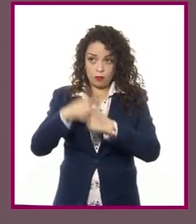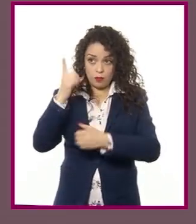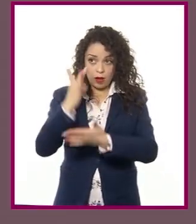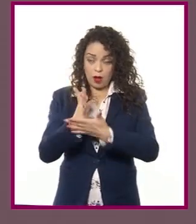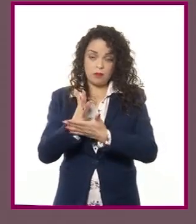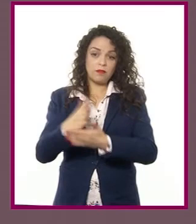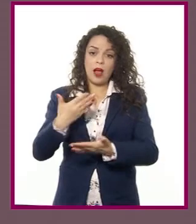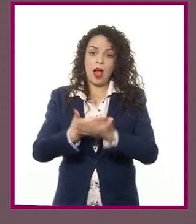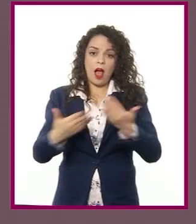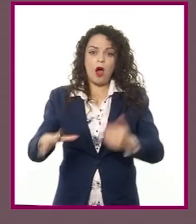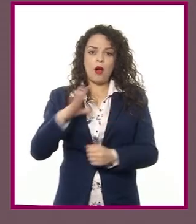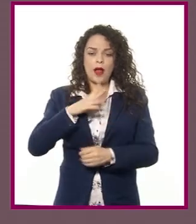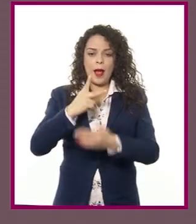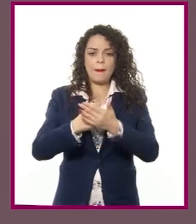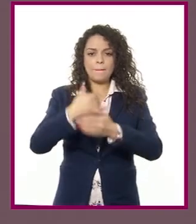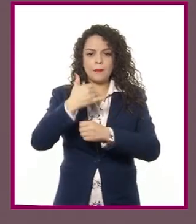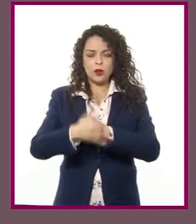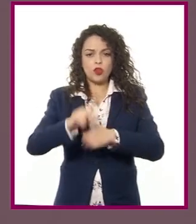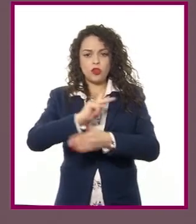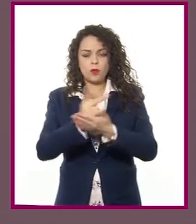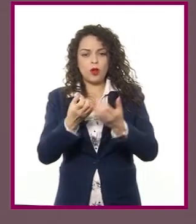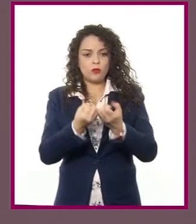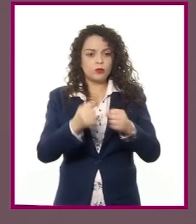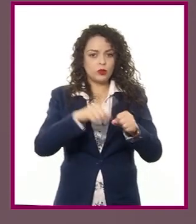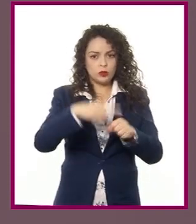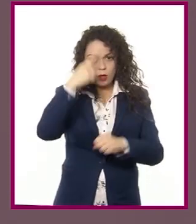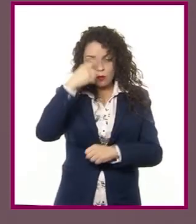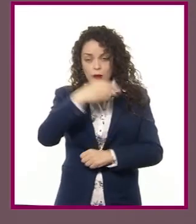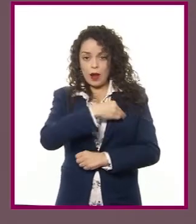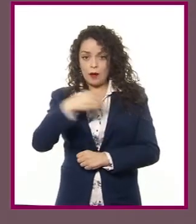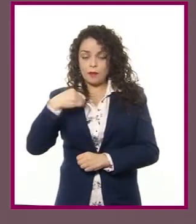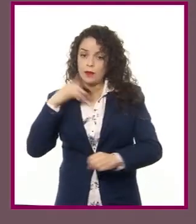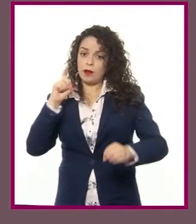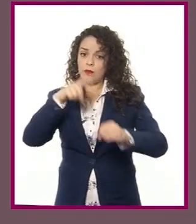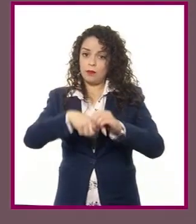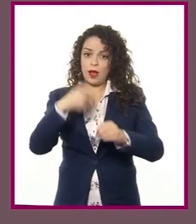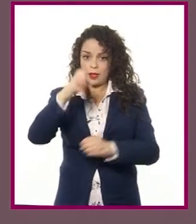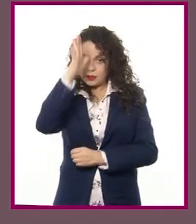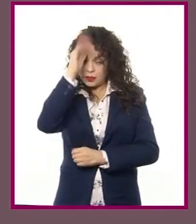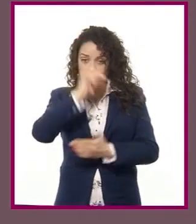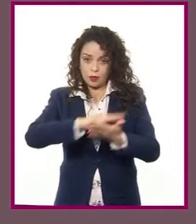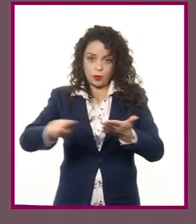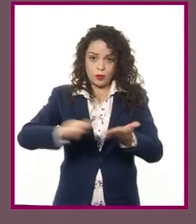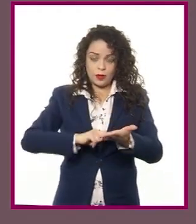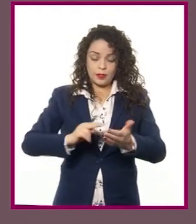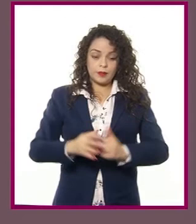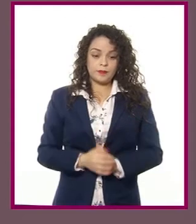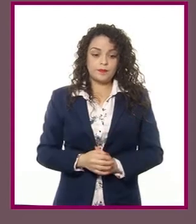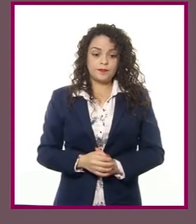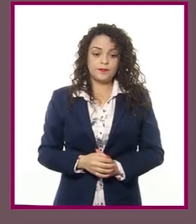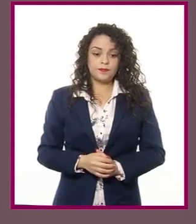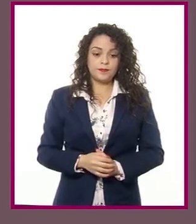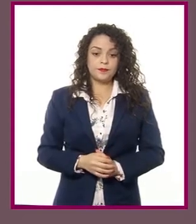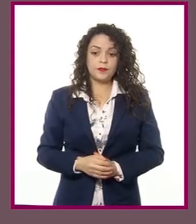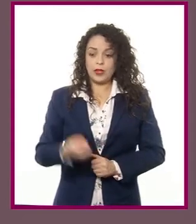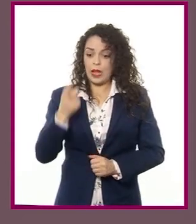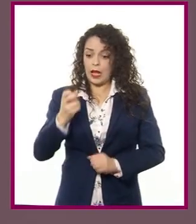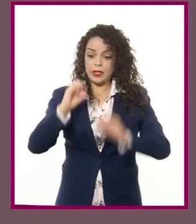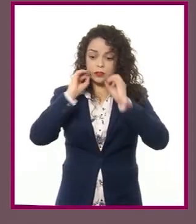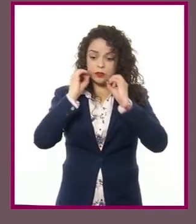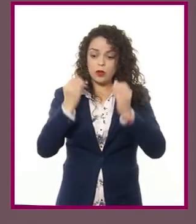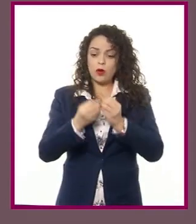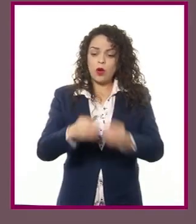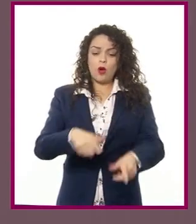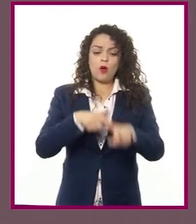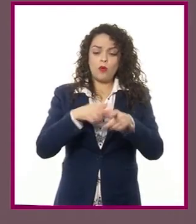y programas sociales para los países miembros. A pesar de la solidez que mantuvo esta organización